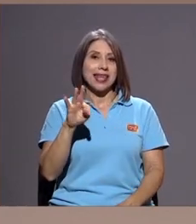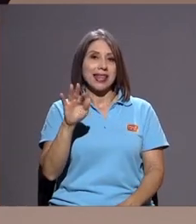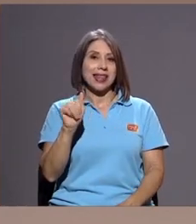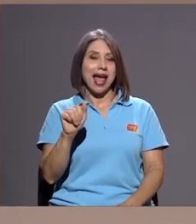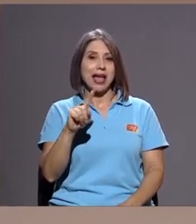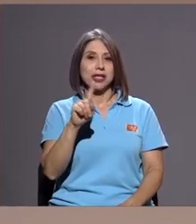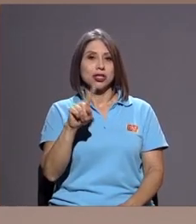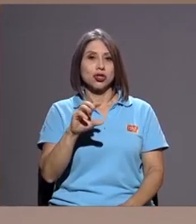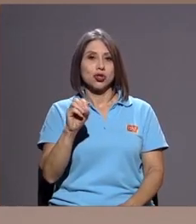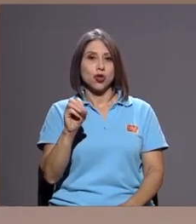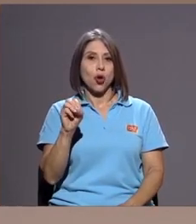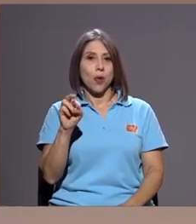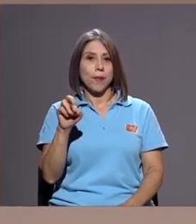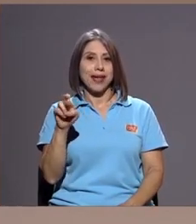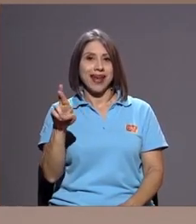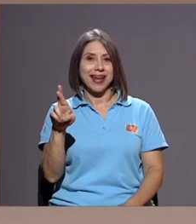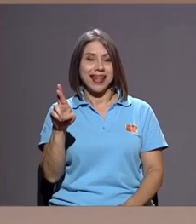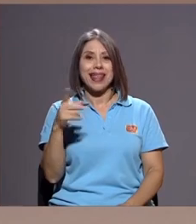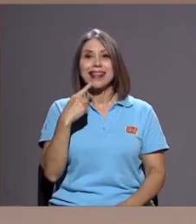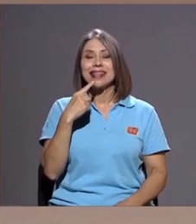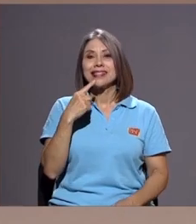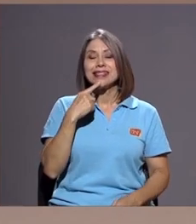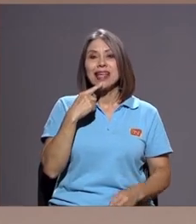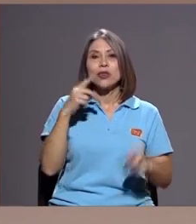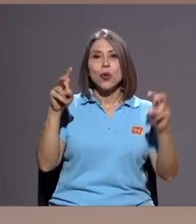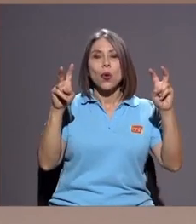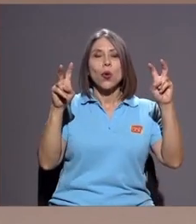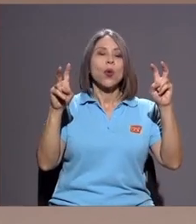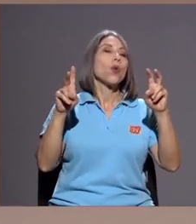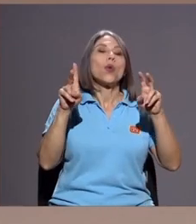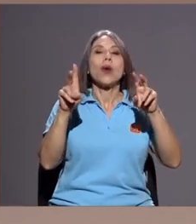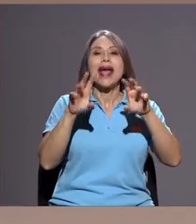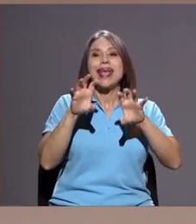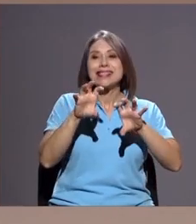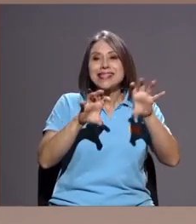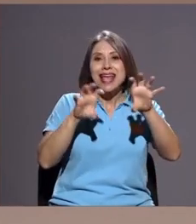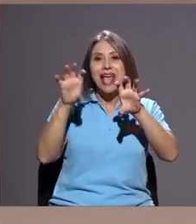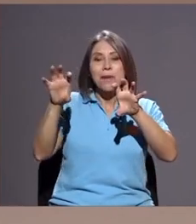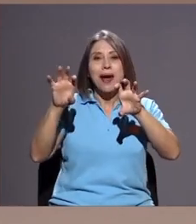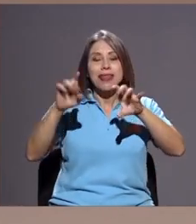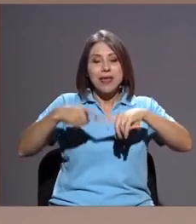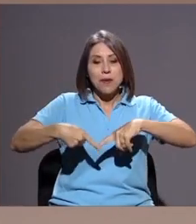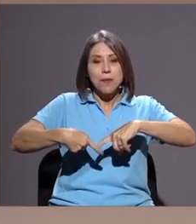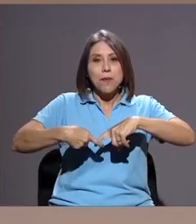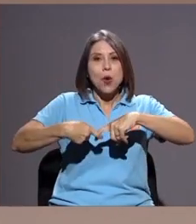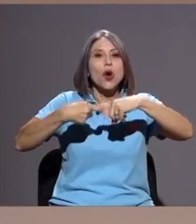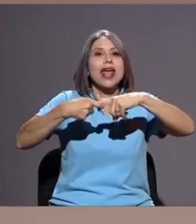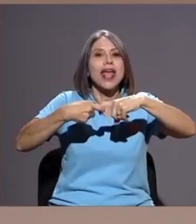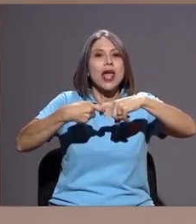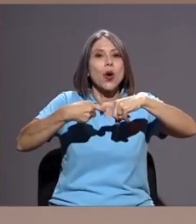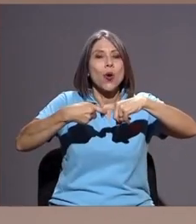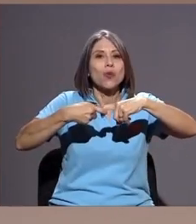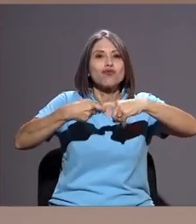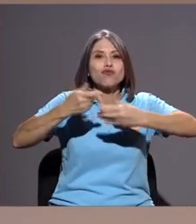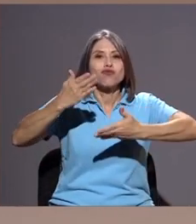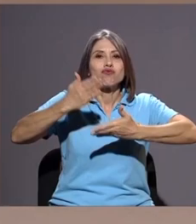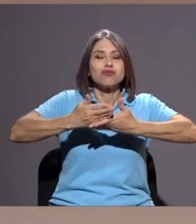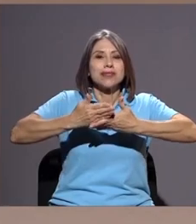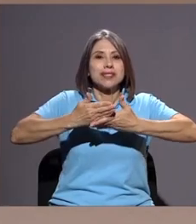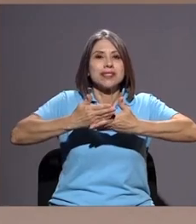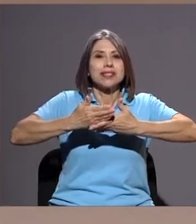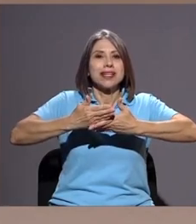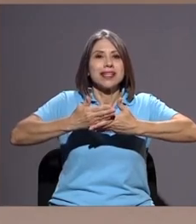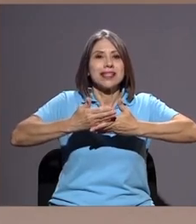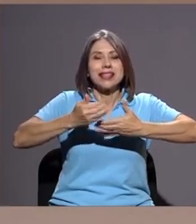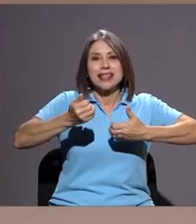un esquema de bloqueo de tránsito donde las calles se bloquean y no estoy hablando de bloqueos